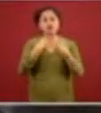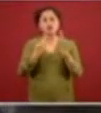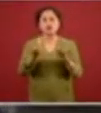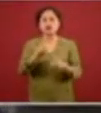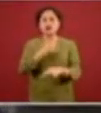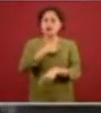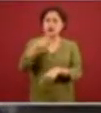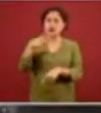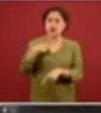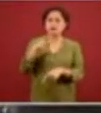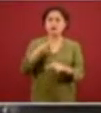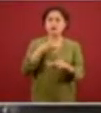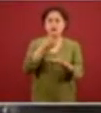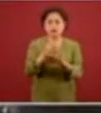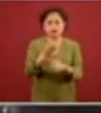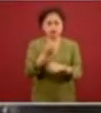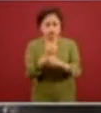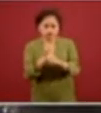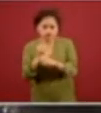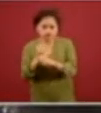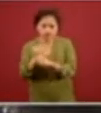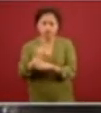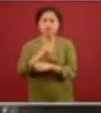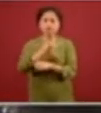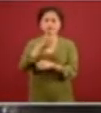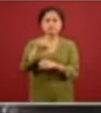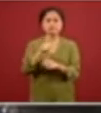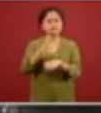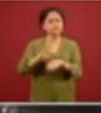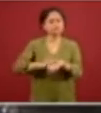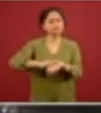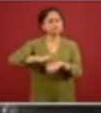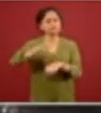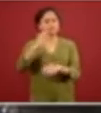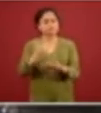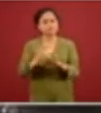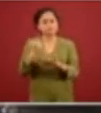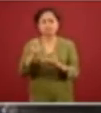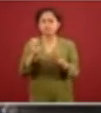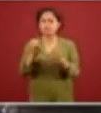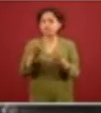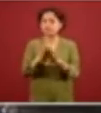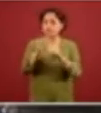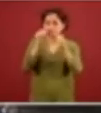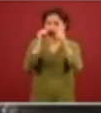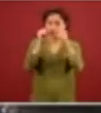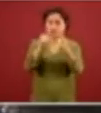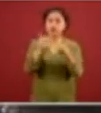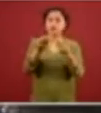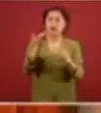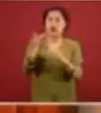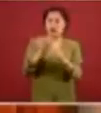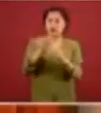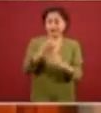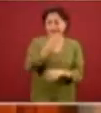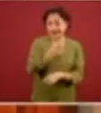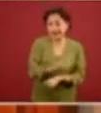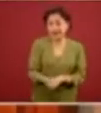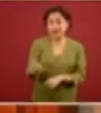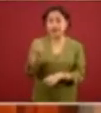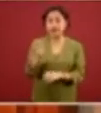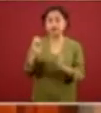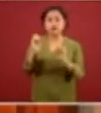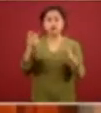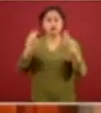remisión, intensificación, etc. En este momento, tanto pacientes pediátricos como adultos que estén